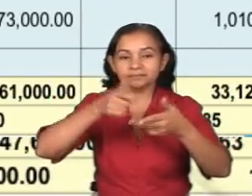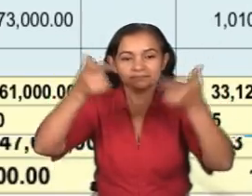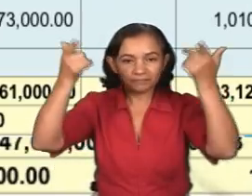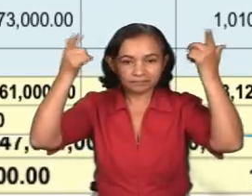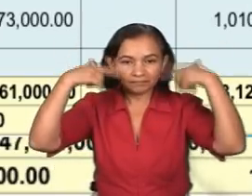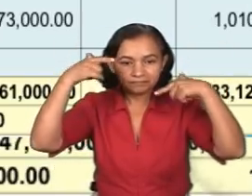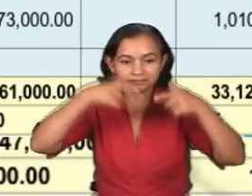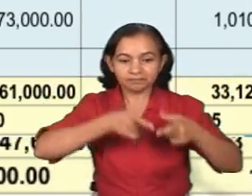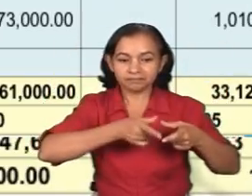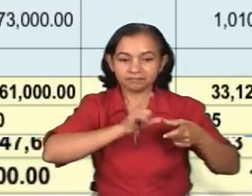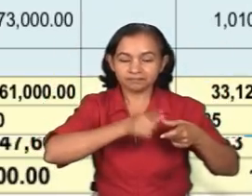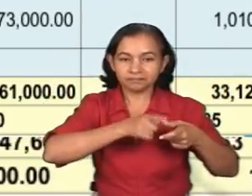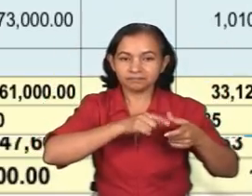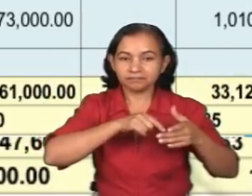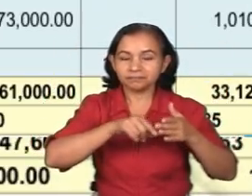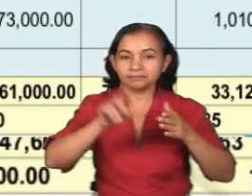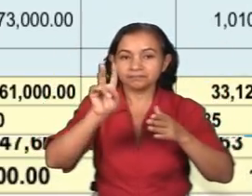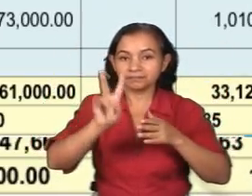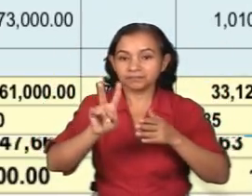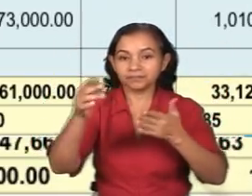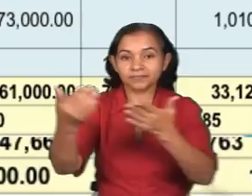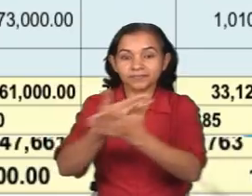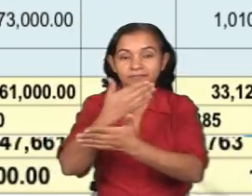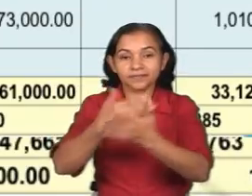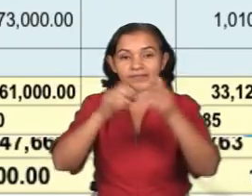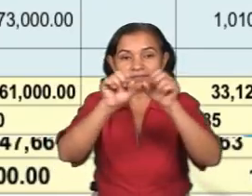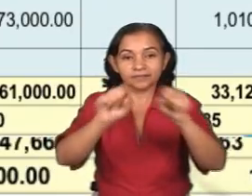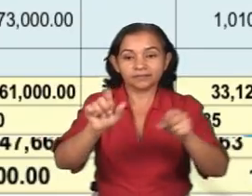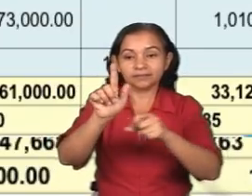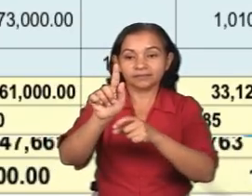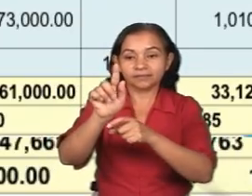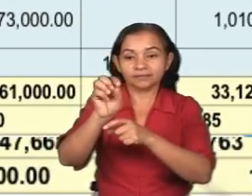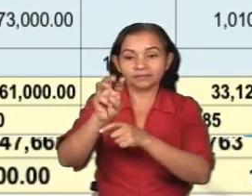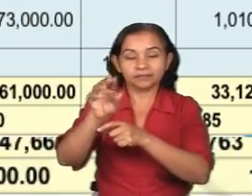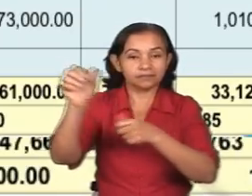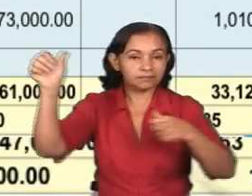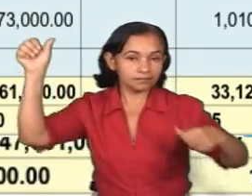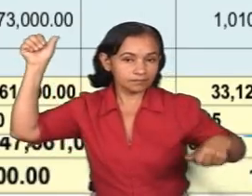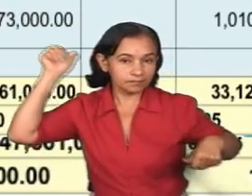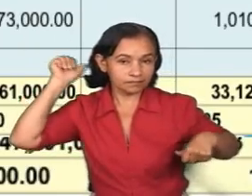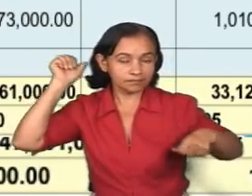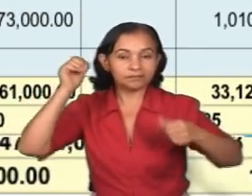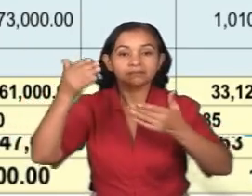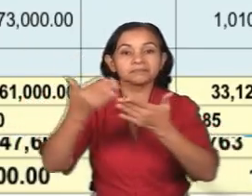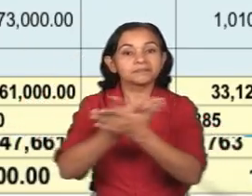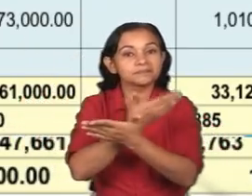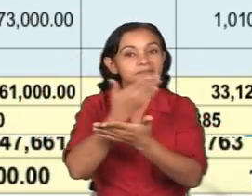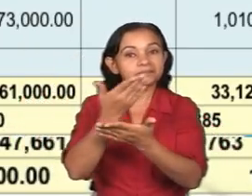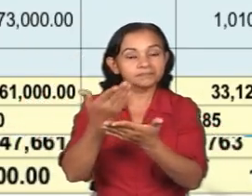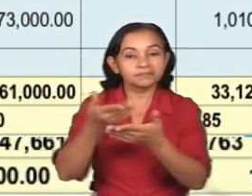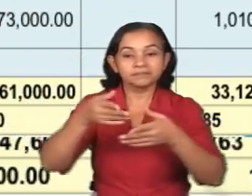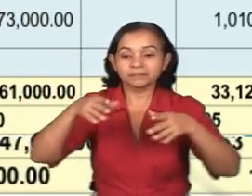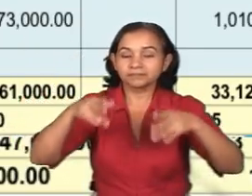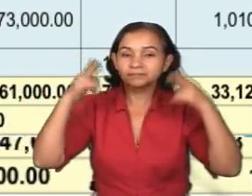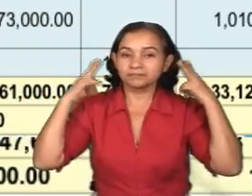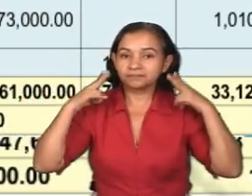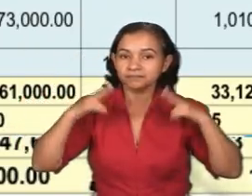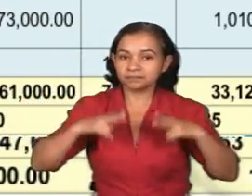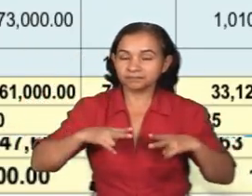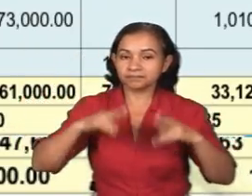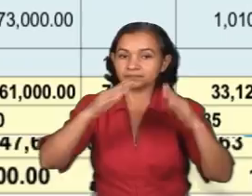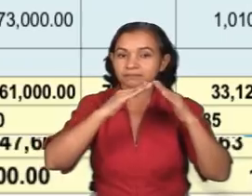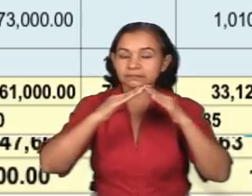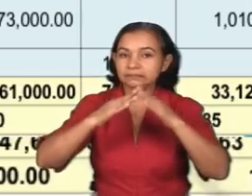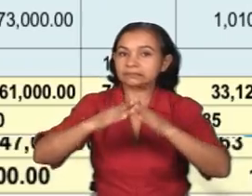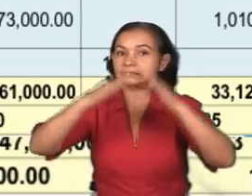Masaya. Tenemos dos extensiones para Santo Tomás y Acoyapa. El alcantarillado sanitario de Juigalpa, una ciudad muy